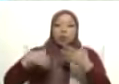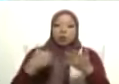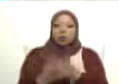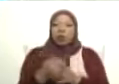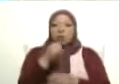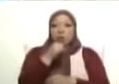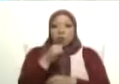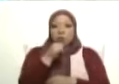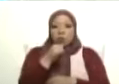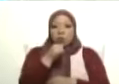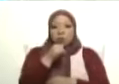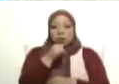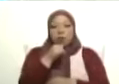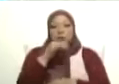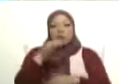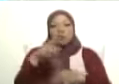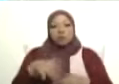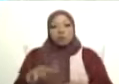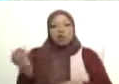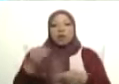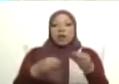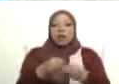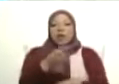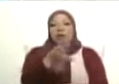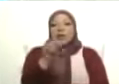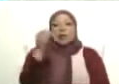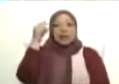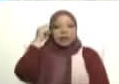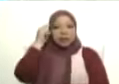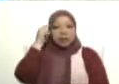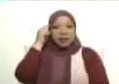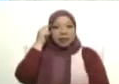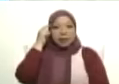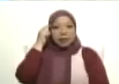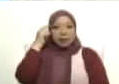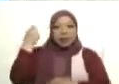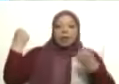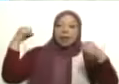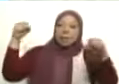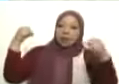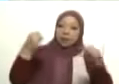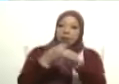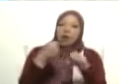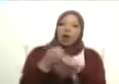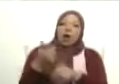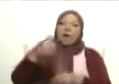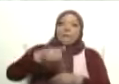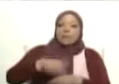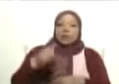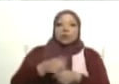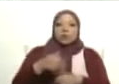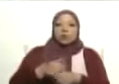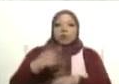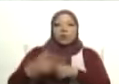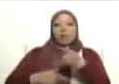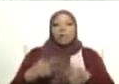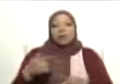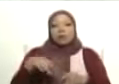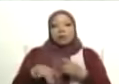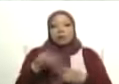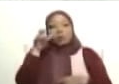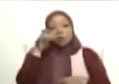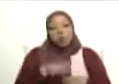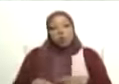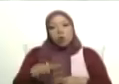desplegada, ha estado desplegada desde hace más de 30 días, en el preciso momento que se instaló el Comité Logístico por